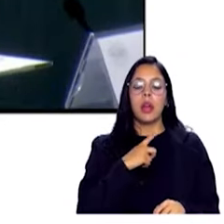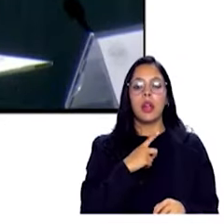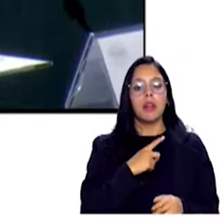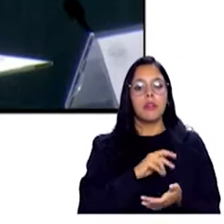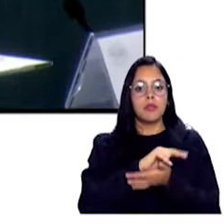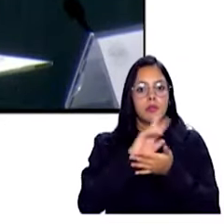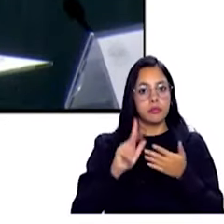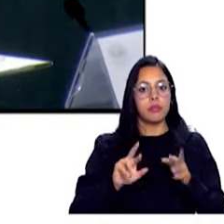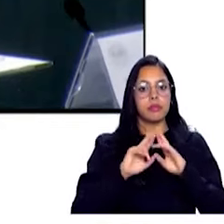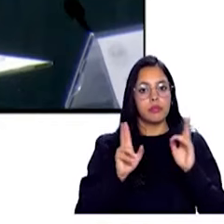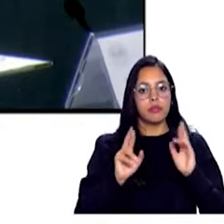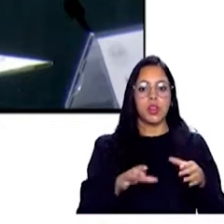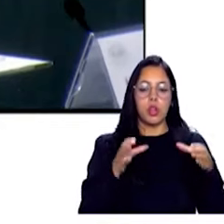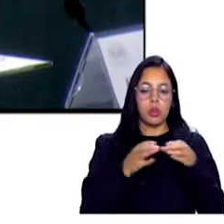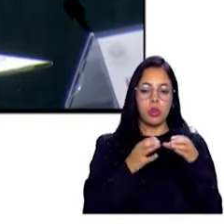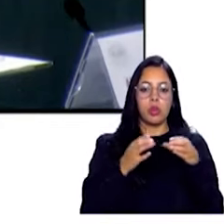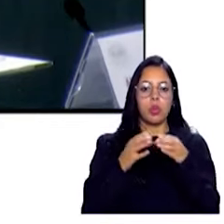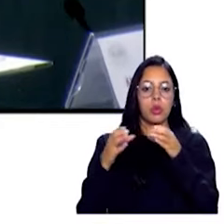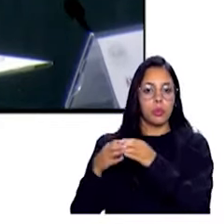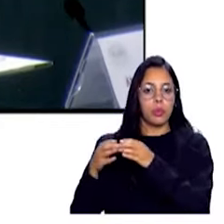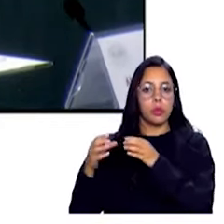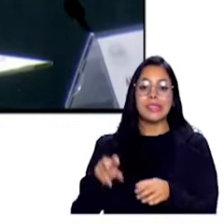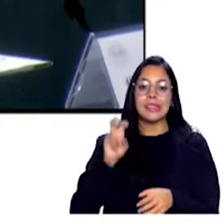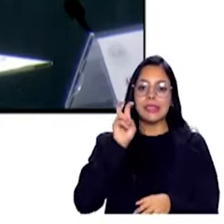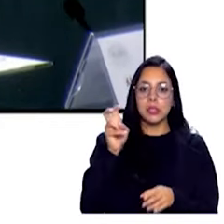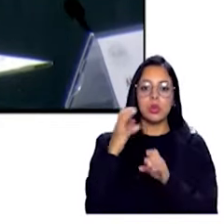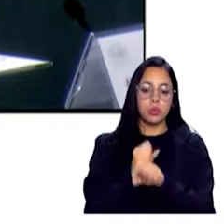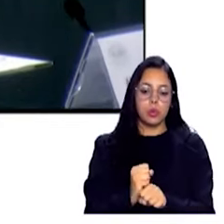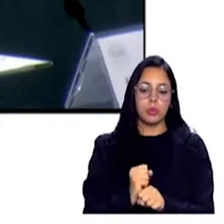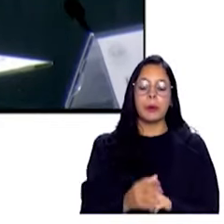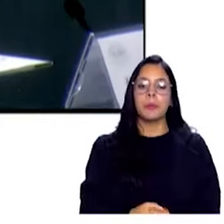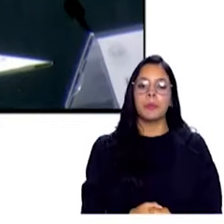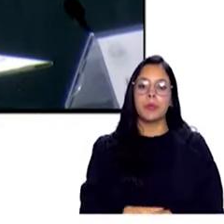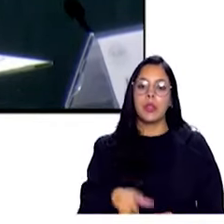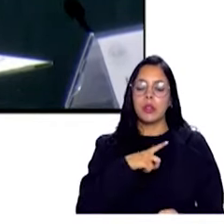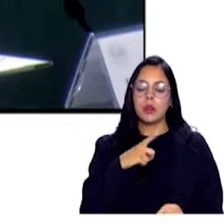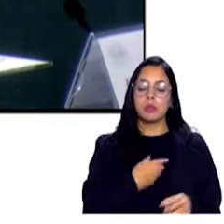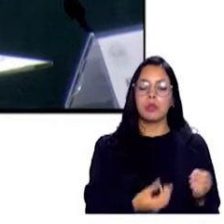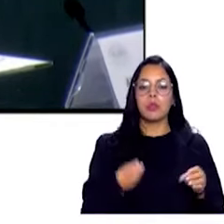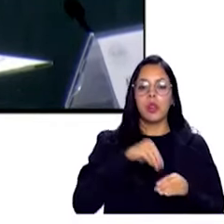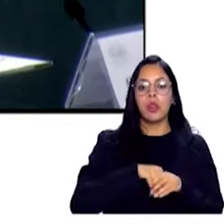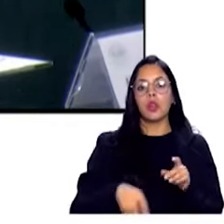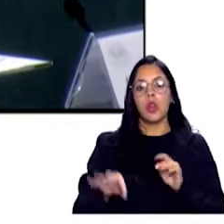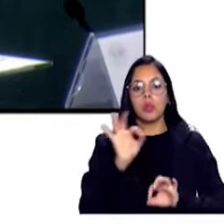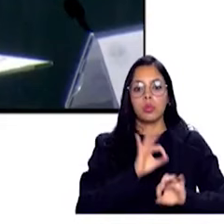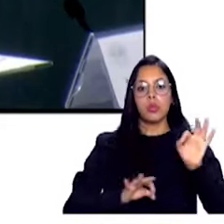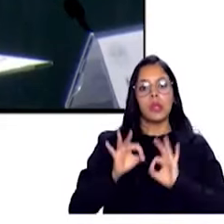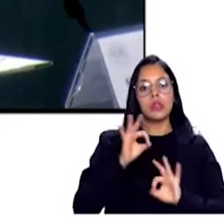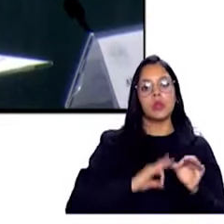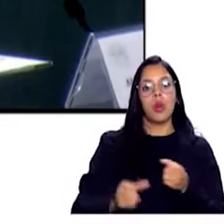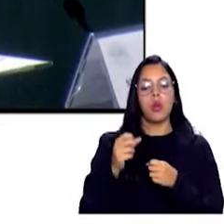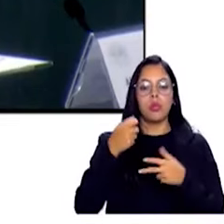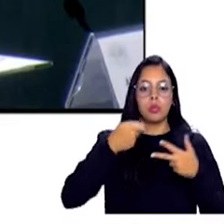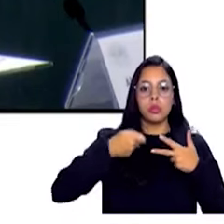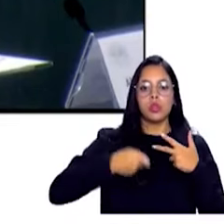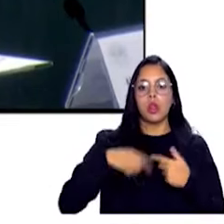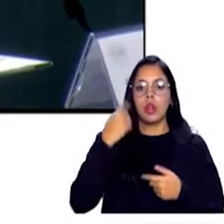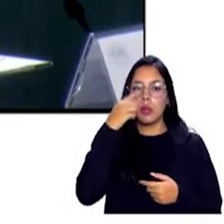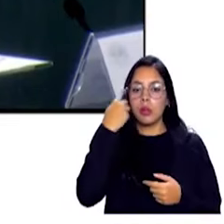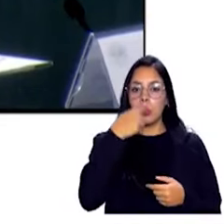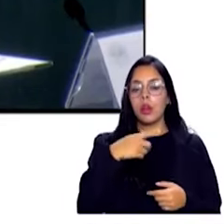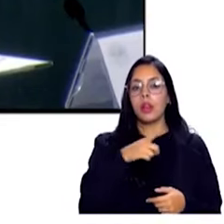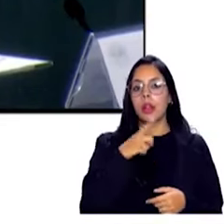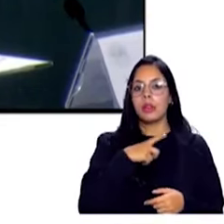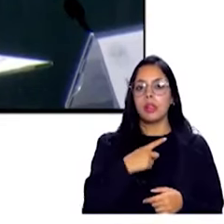militar dentro del organigrama del poder judicial en espaa una estructura comú a todos los sistemas judiciales